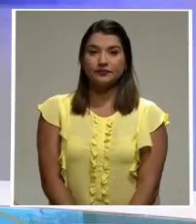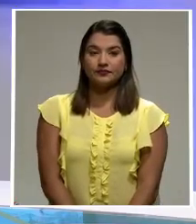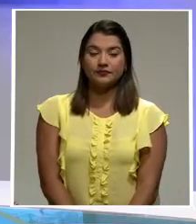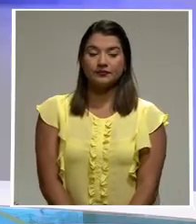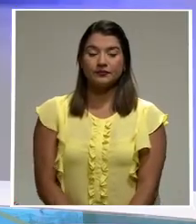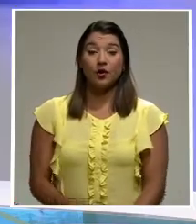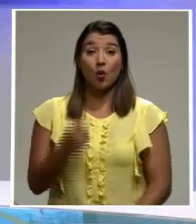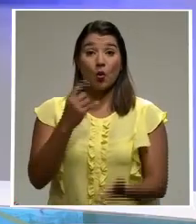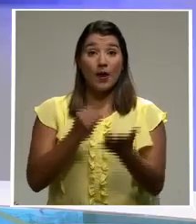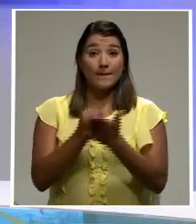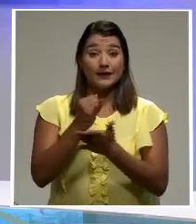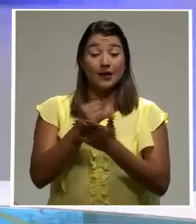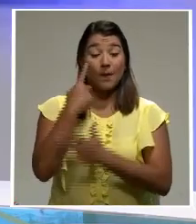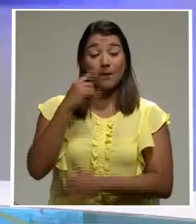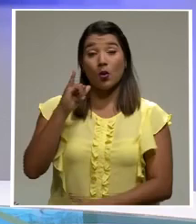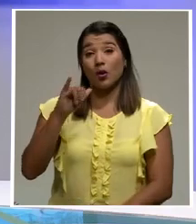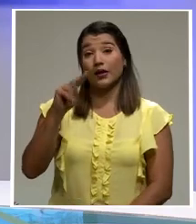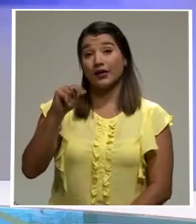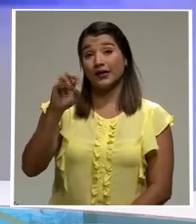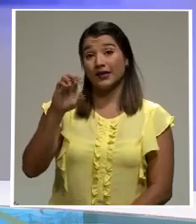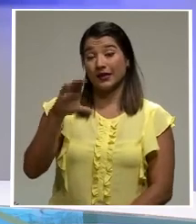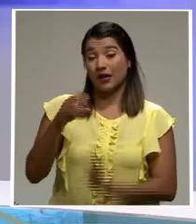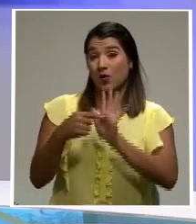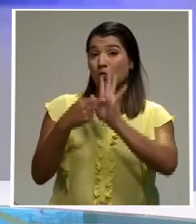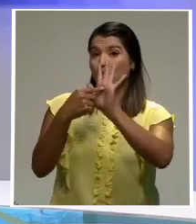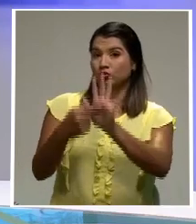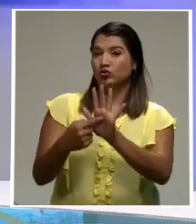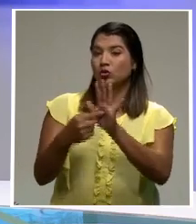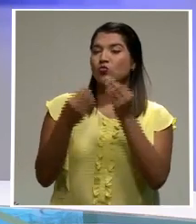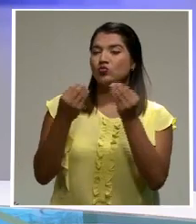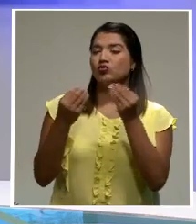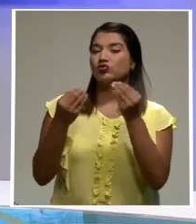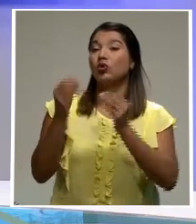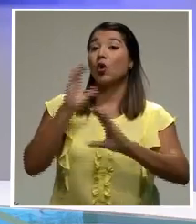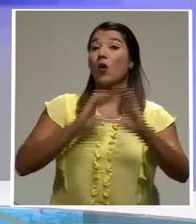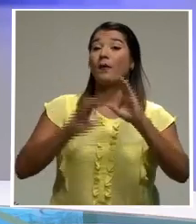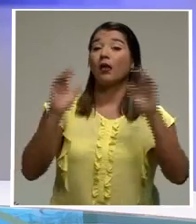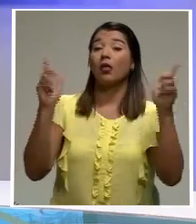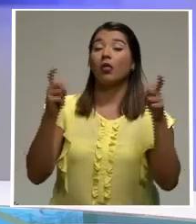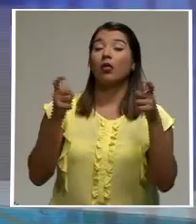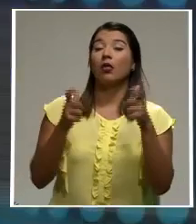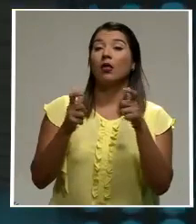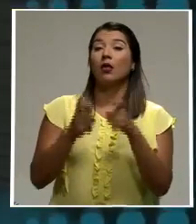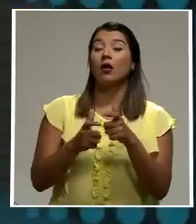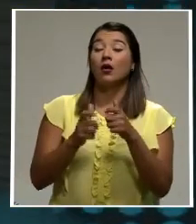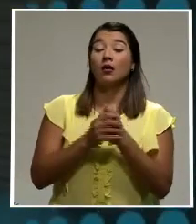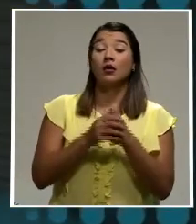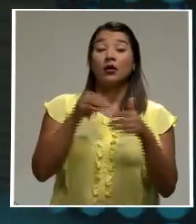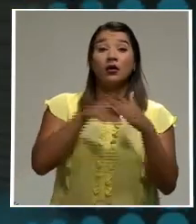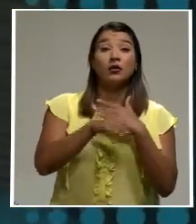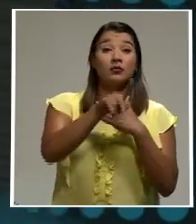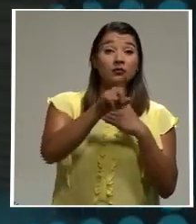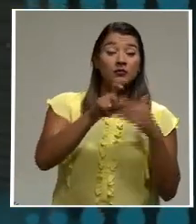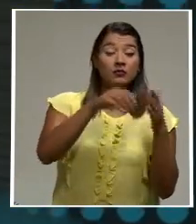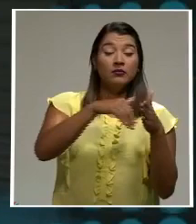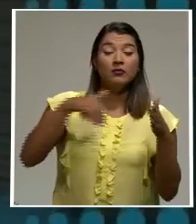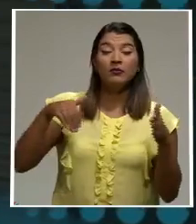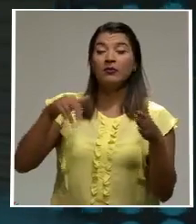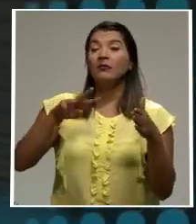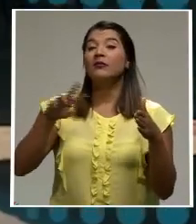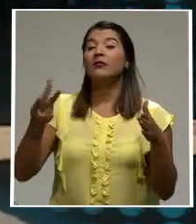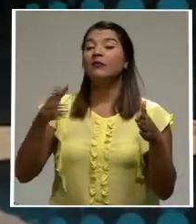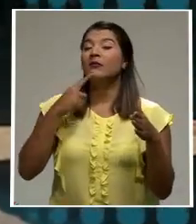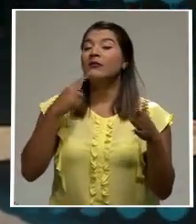Un estudio del INEC reveló una importante caída comercial. 96 de cada 100 empresas manifiesta